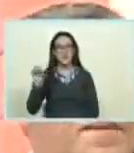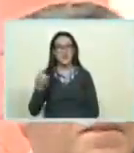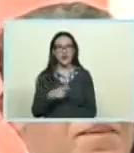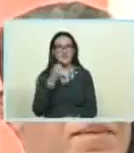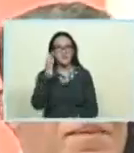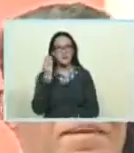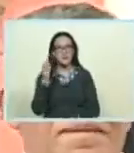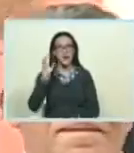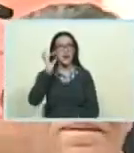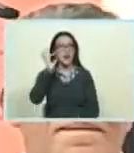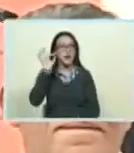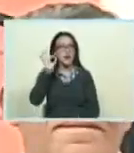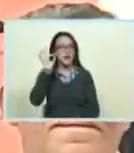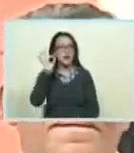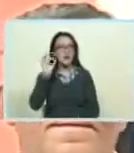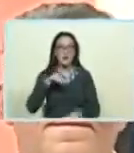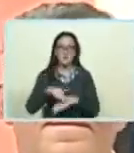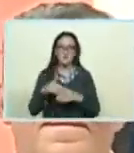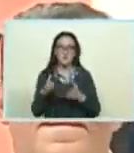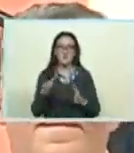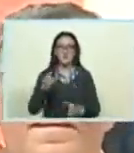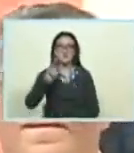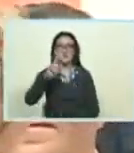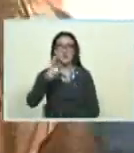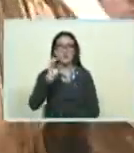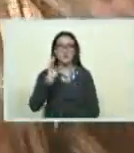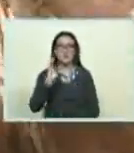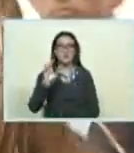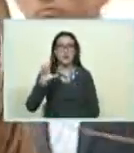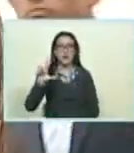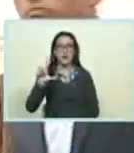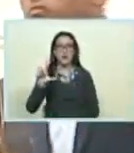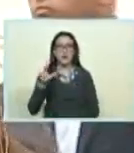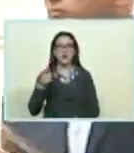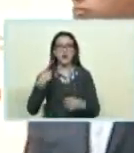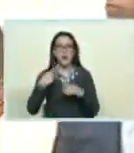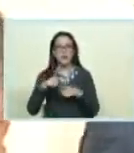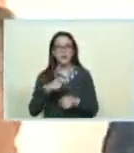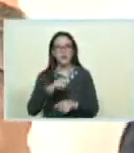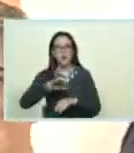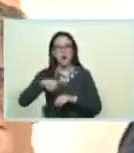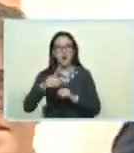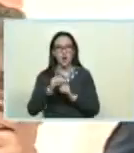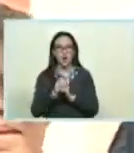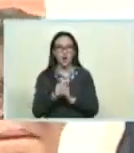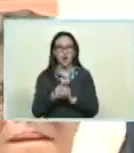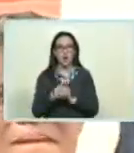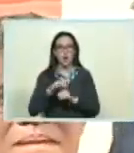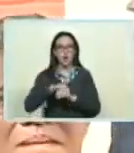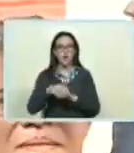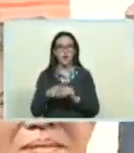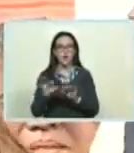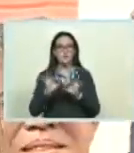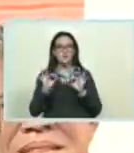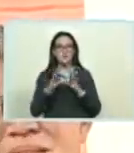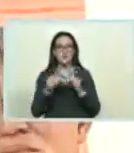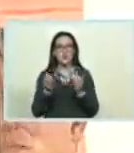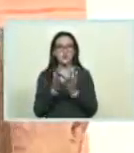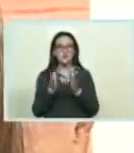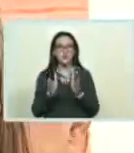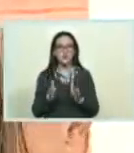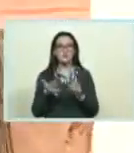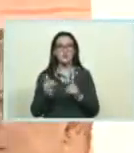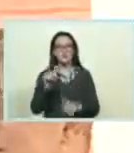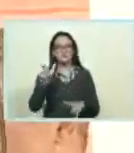hermana Erika Faría, a nuestro ministro Ugbel Roa y a nuestro hermano Jorge Rodríguez, y en especial a todos los estudiantes